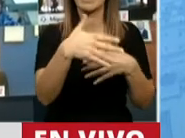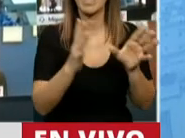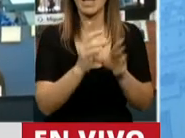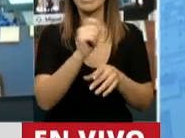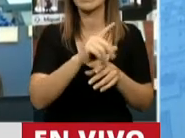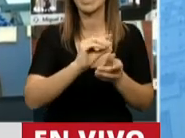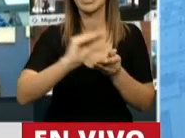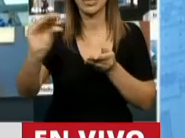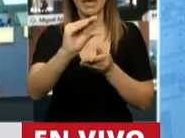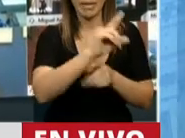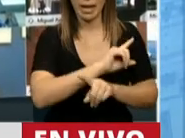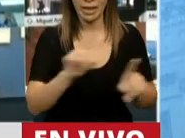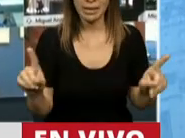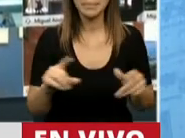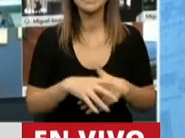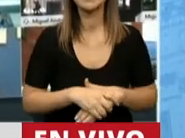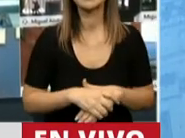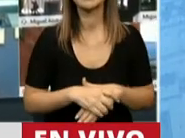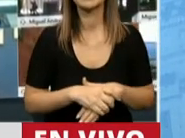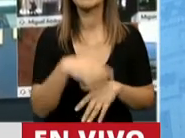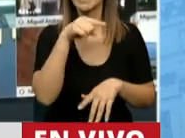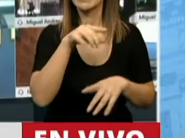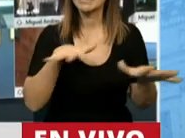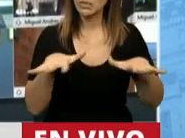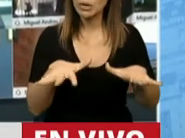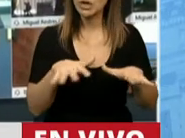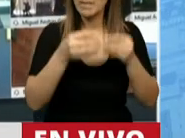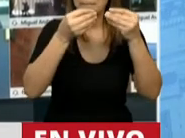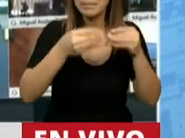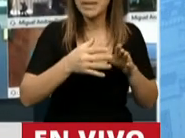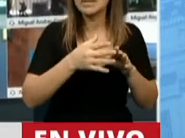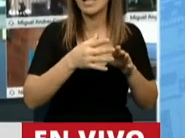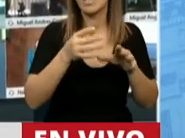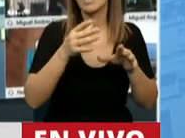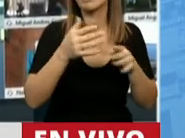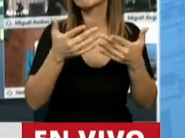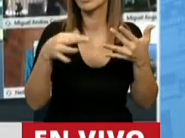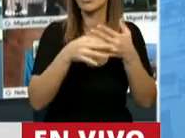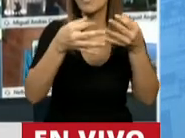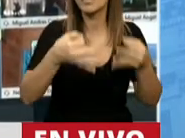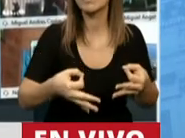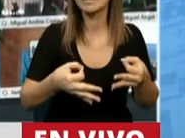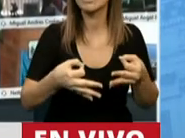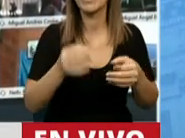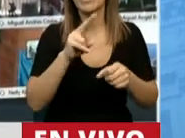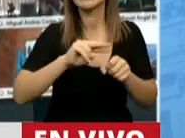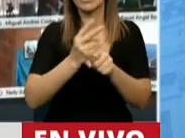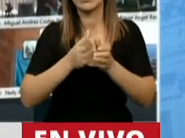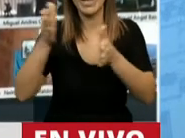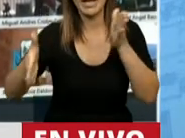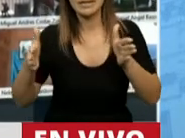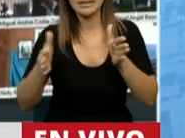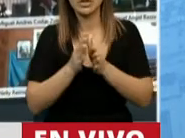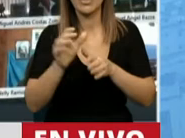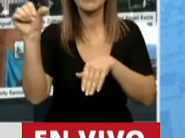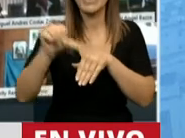transferidas. En ese caso se prevé, a partir de los compromisos asumidos durante el presente ejercicio en materia de financiamiento